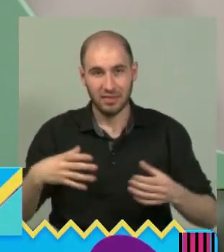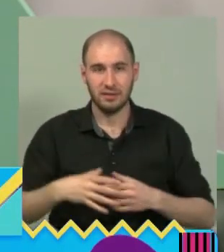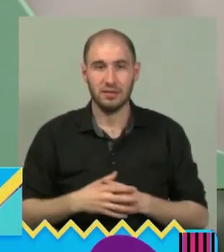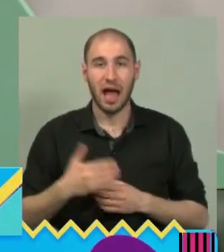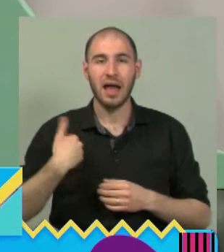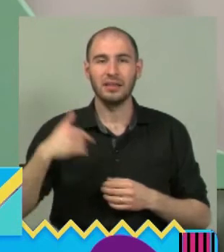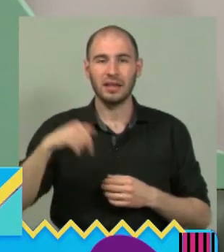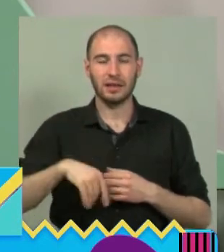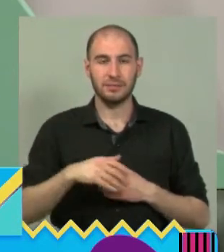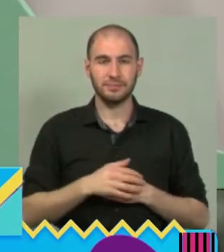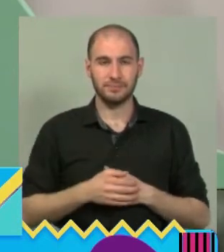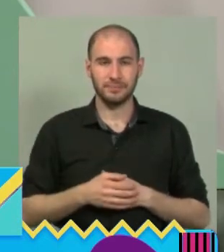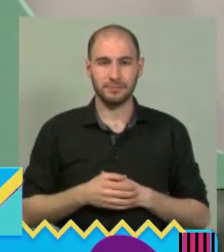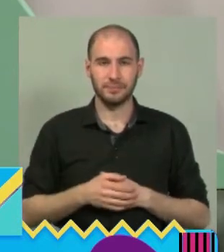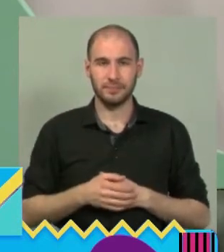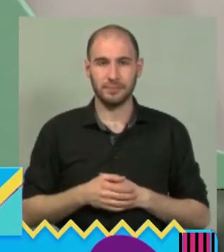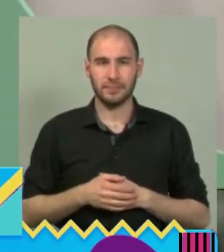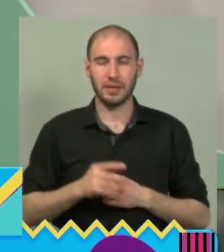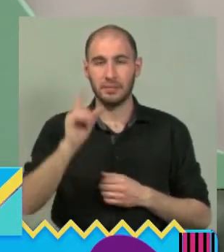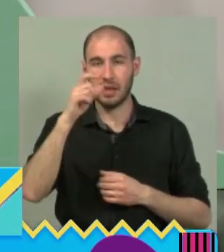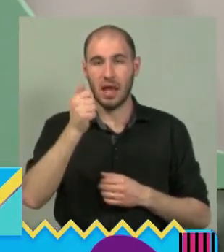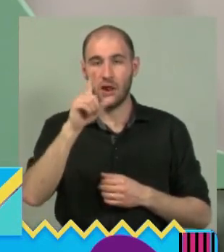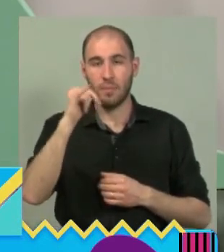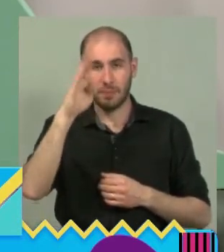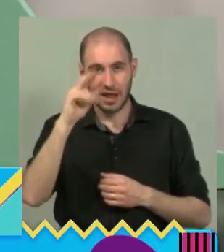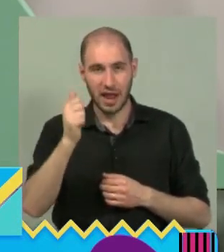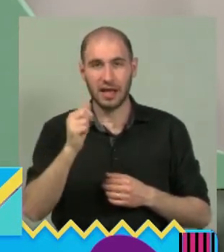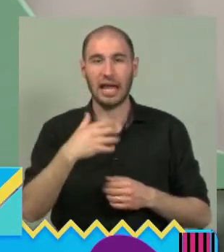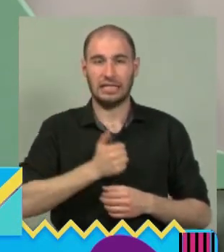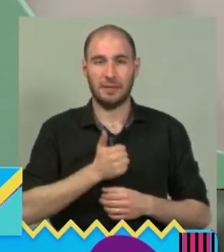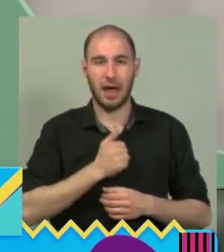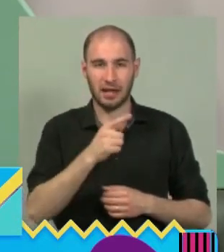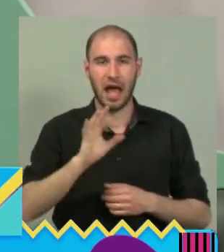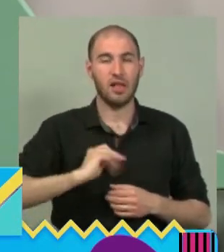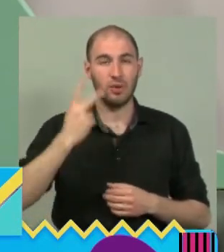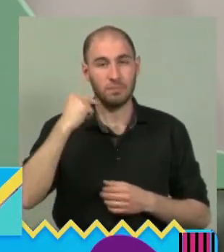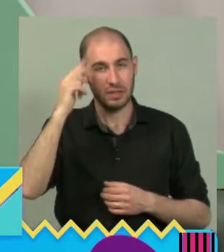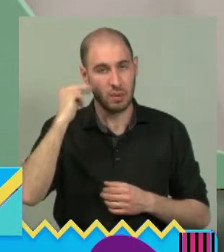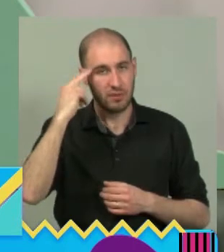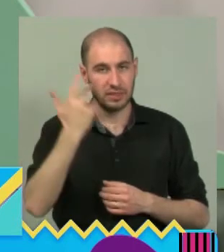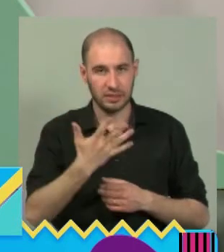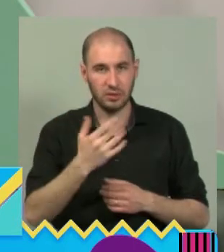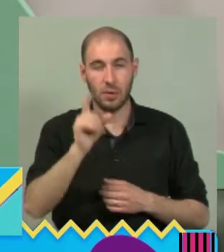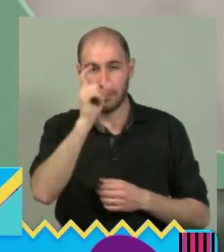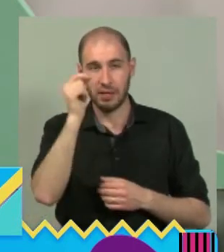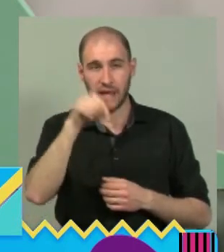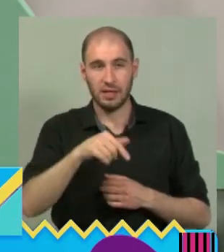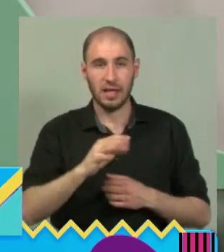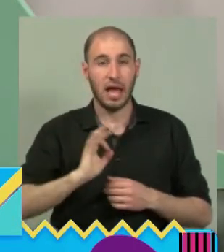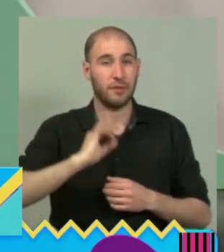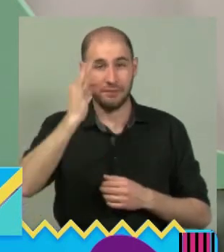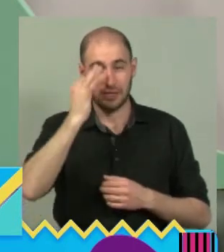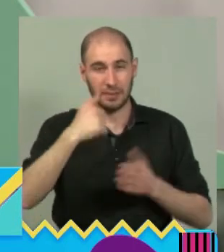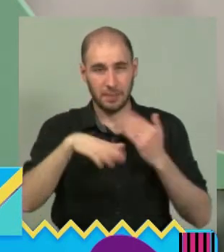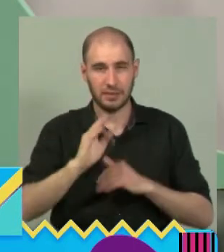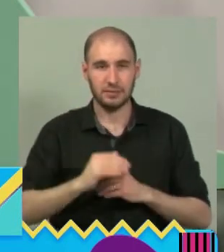en la Argentina fue Minera Lumbrera en Catamarca, allá por el año 95, o sea que es una mina que ya tiene más de 20